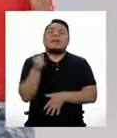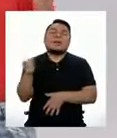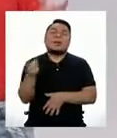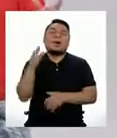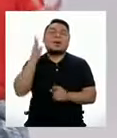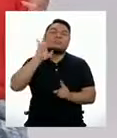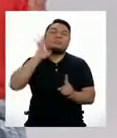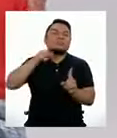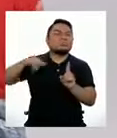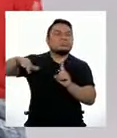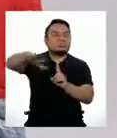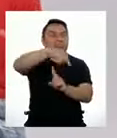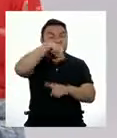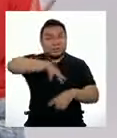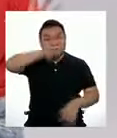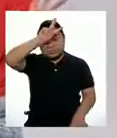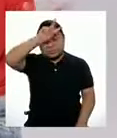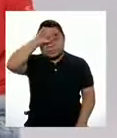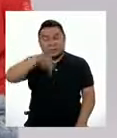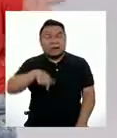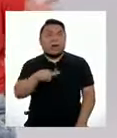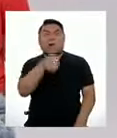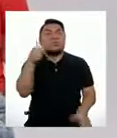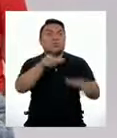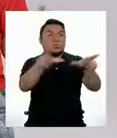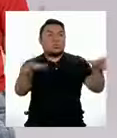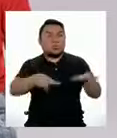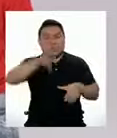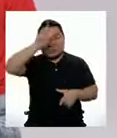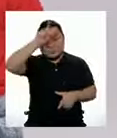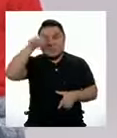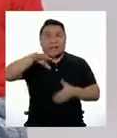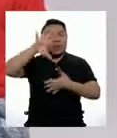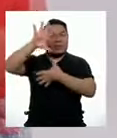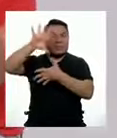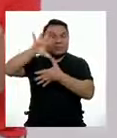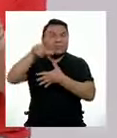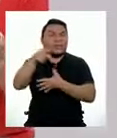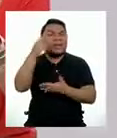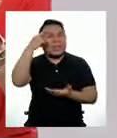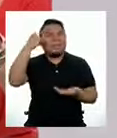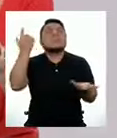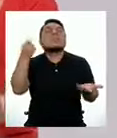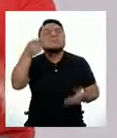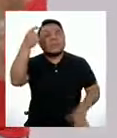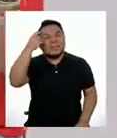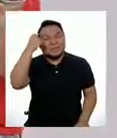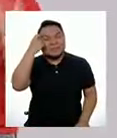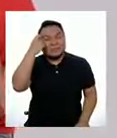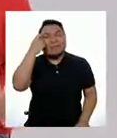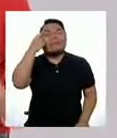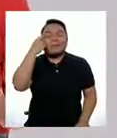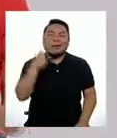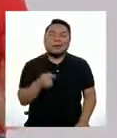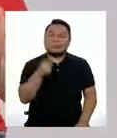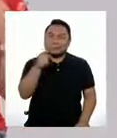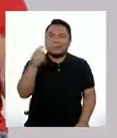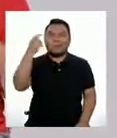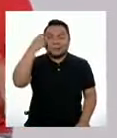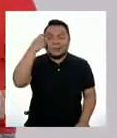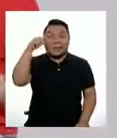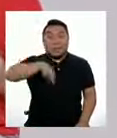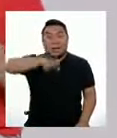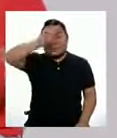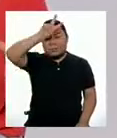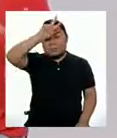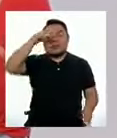la contaminación en nuestro país y en otros lugares del Perú y de América Latina? Así es. Podemos concluir que